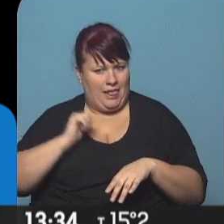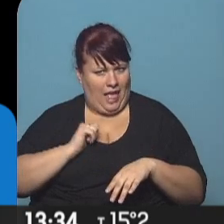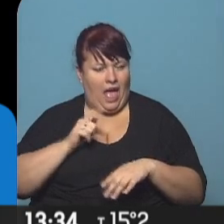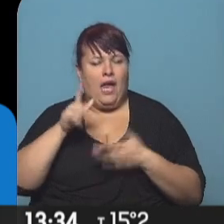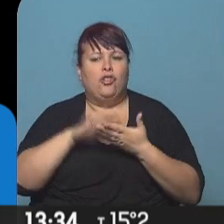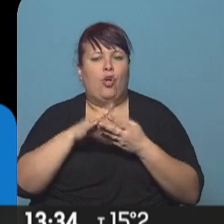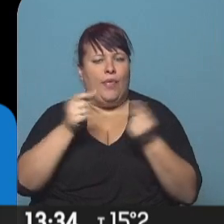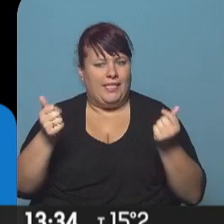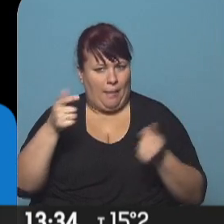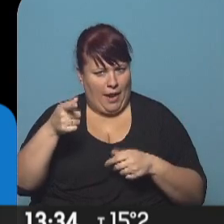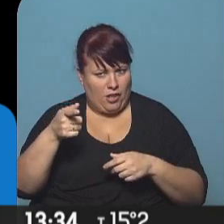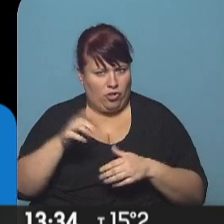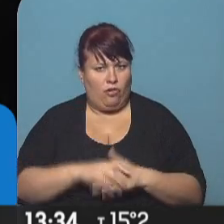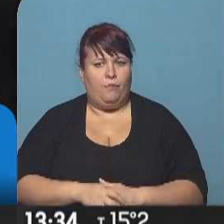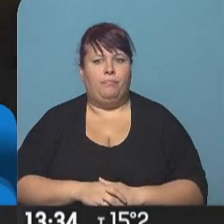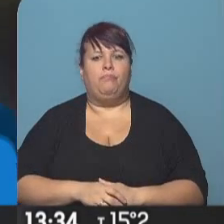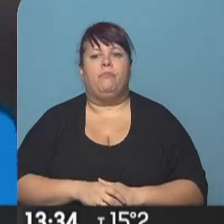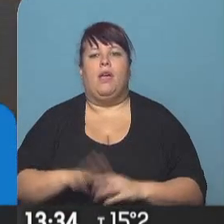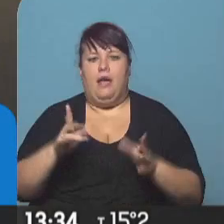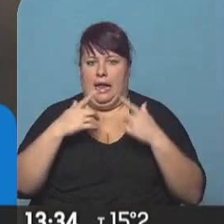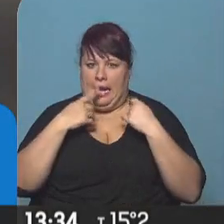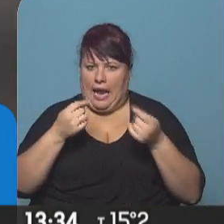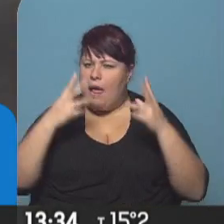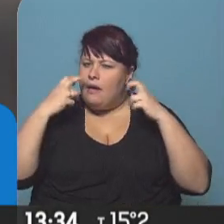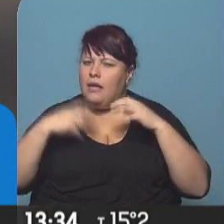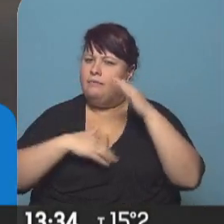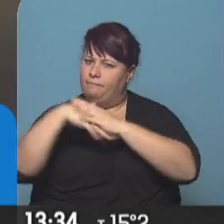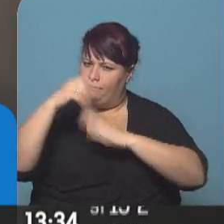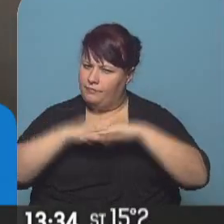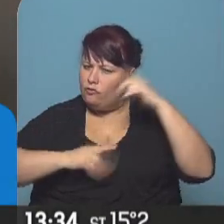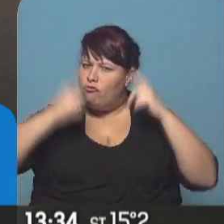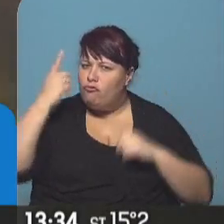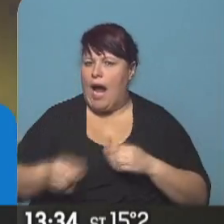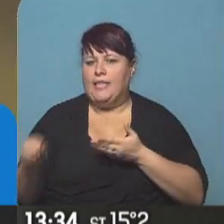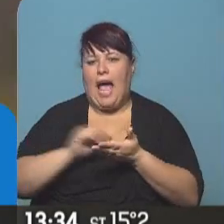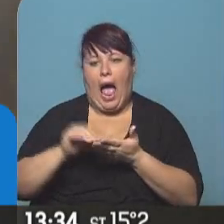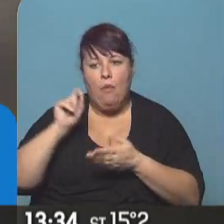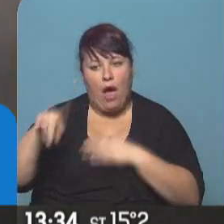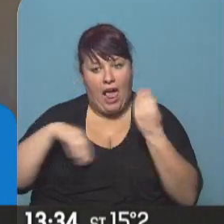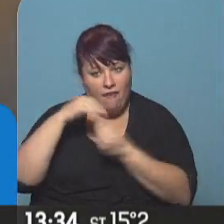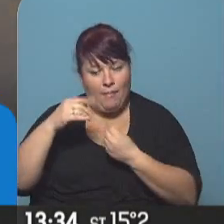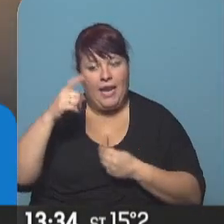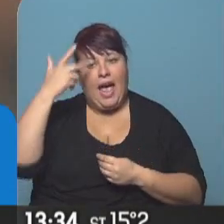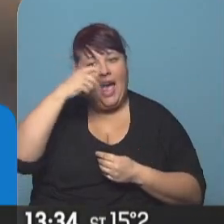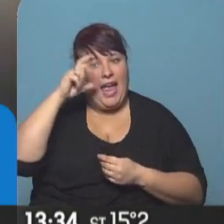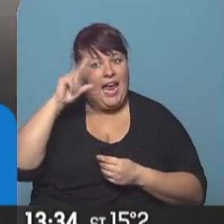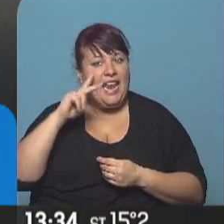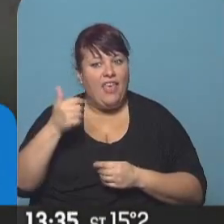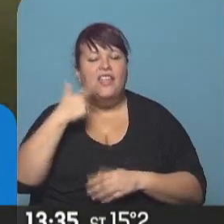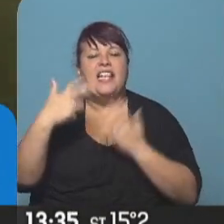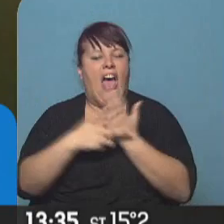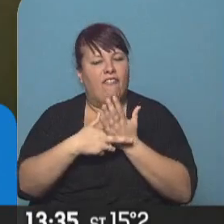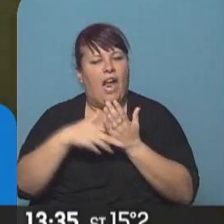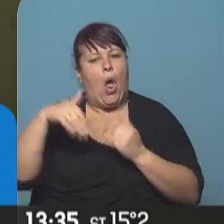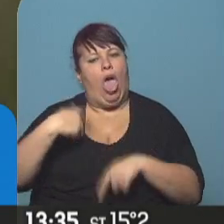la desaparición del hombre. Tras reclamar una investigación imparcial y exhaustiva, la abogada de la familia, Verónica Heredia, dijo que la fiscal